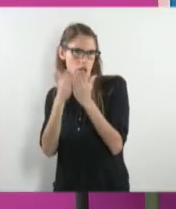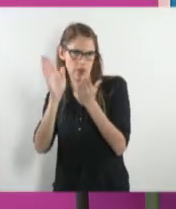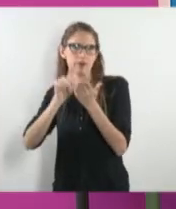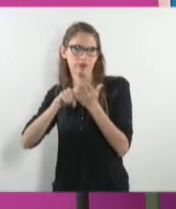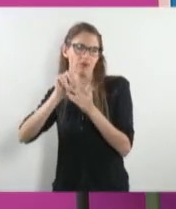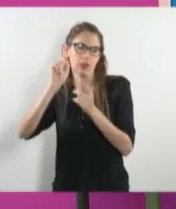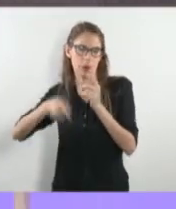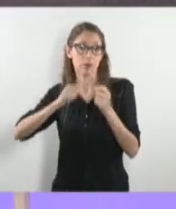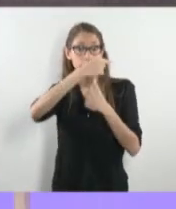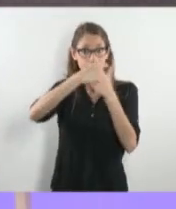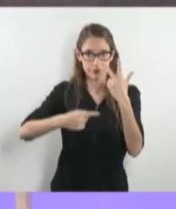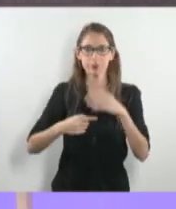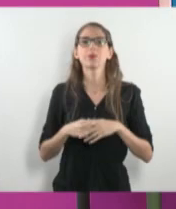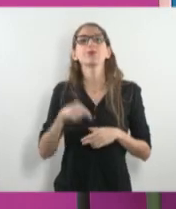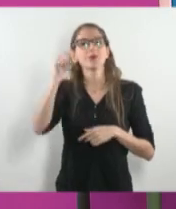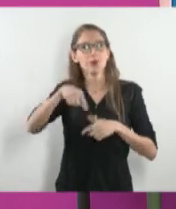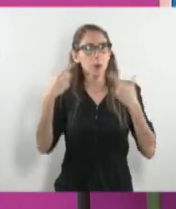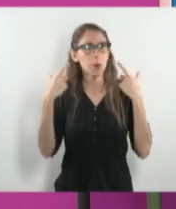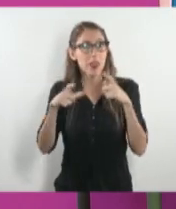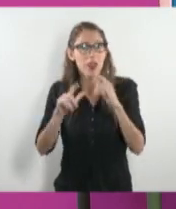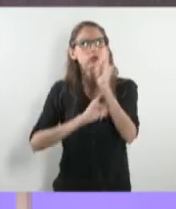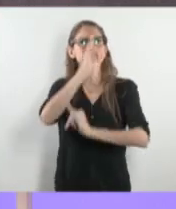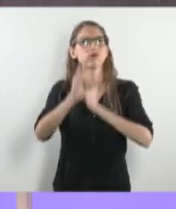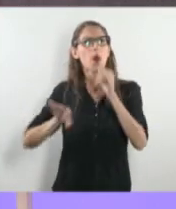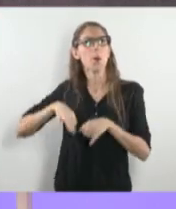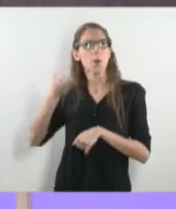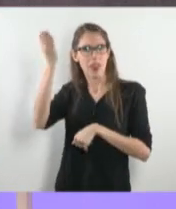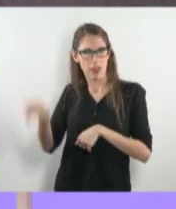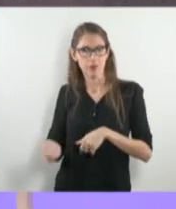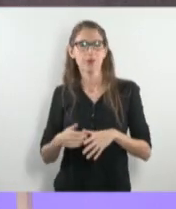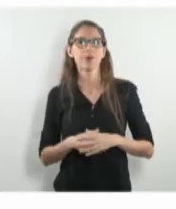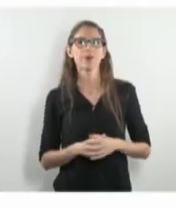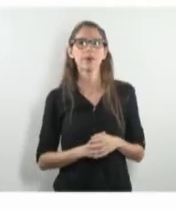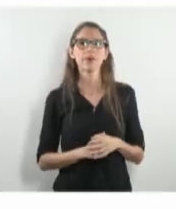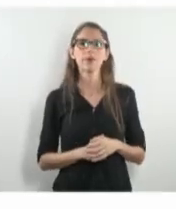Martín Fierro. Si te parece, vemos un video con la biografía. Uh-huh. Dale. Dale, José Hernández.